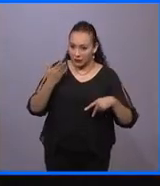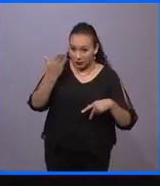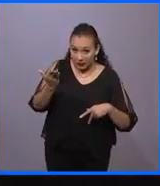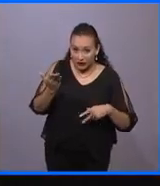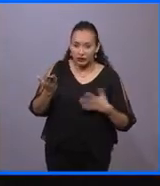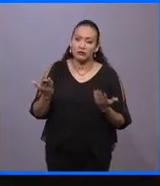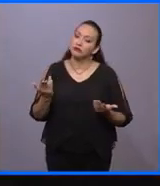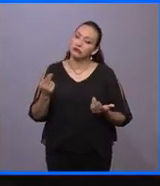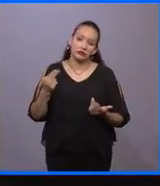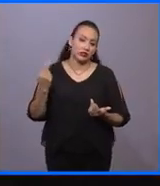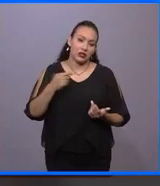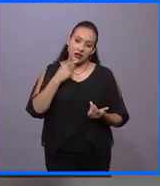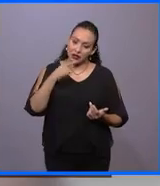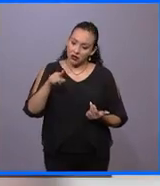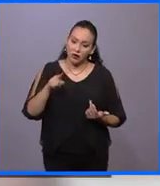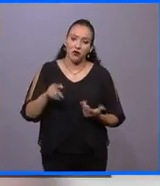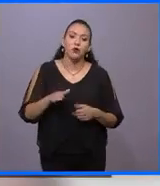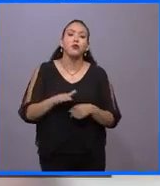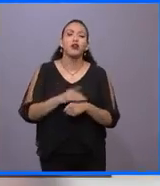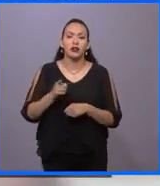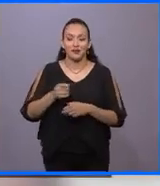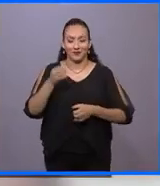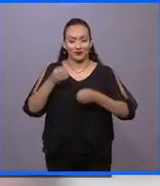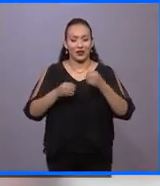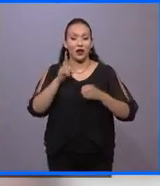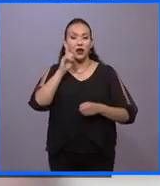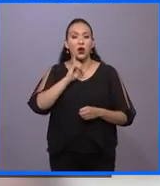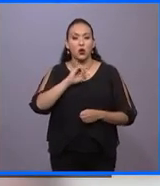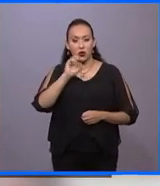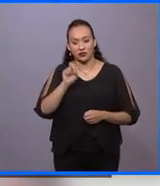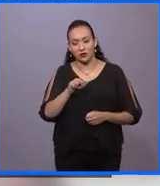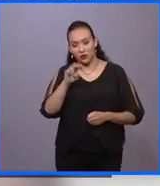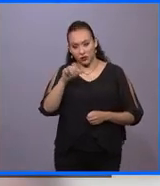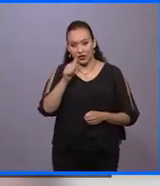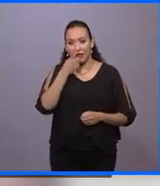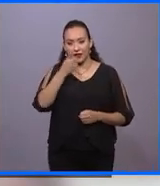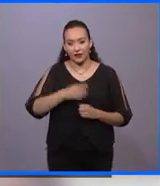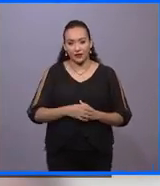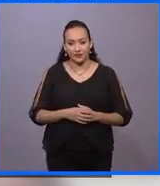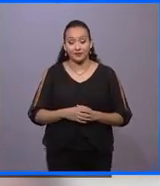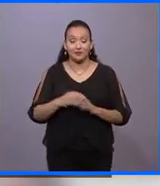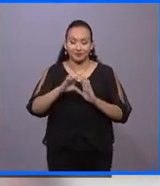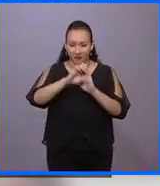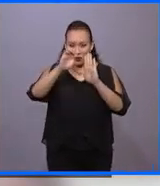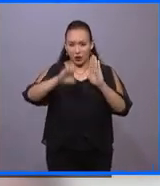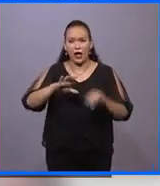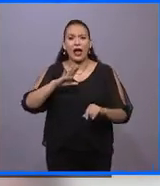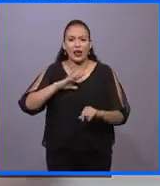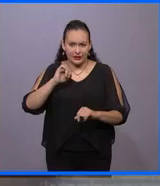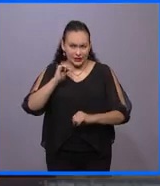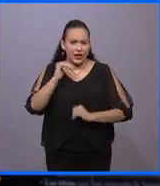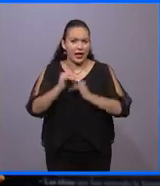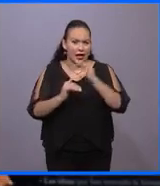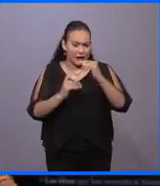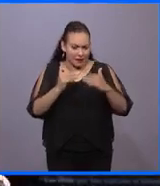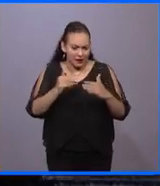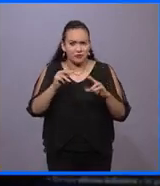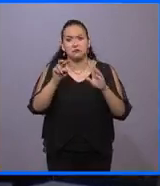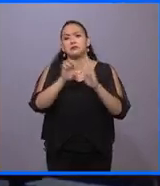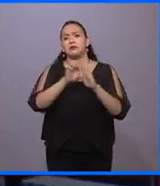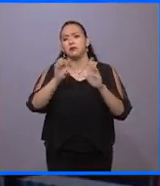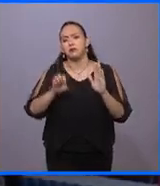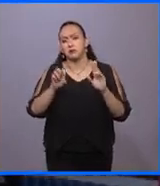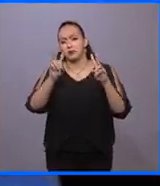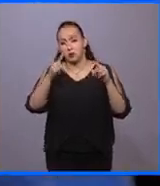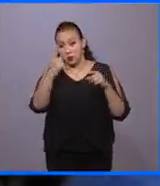a judicializar sus casos, señaló la jueza federal Juana Fuentes. Citó como ejemplo los avances jurídicos en casos en los que más de